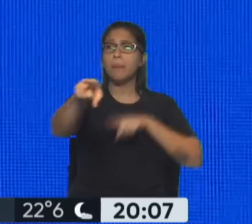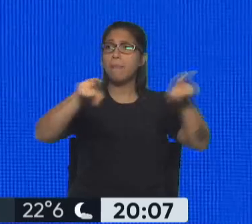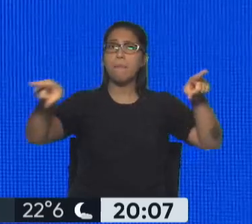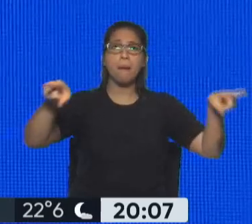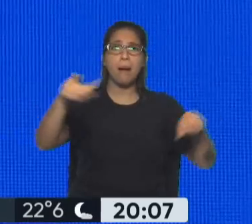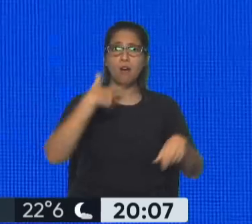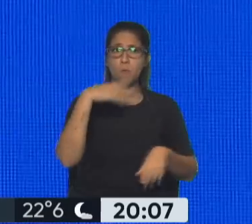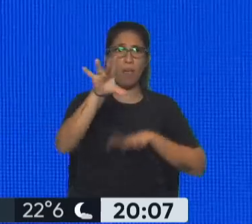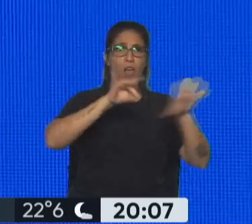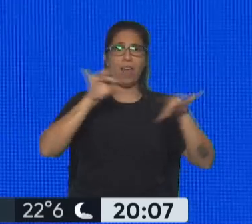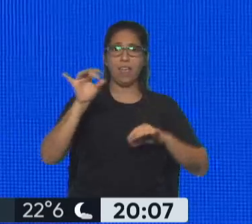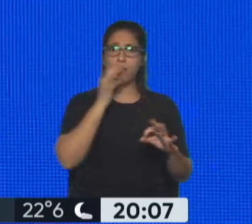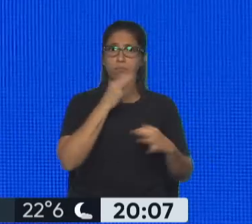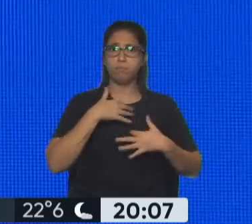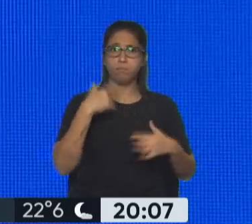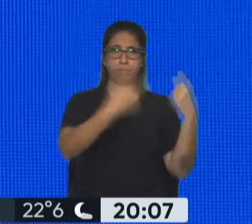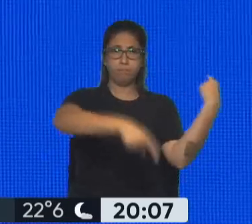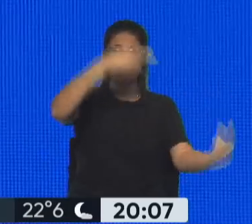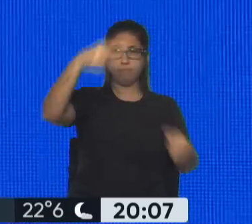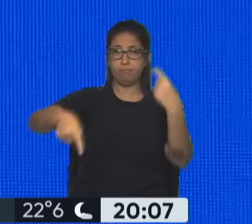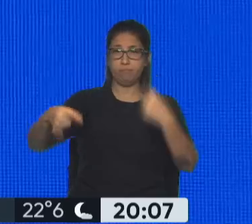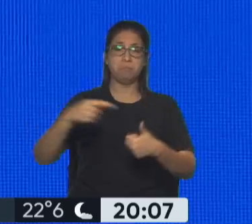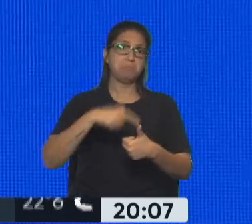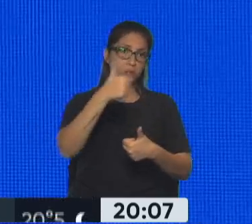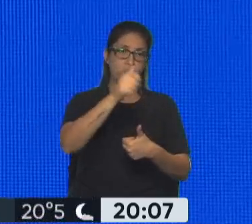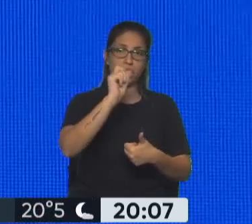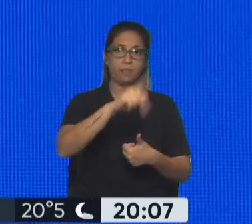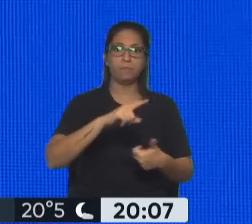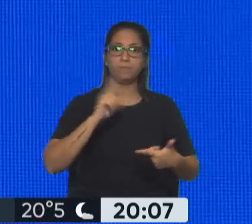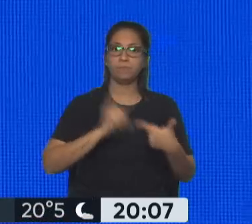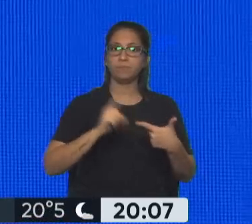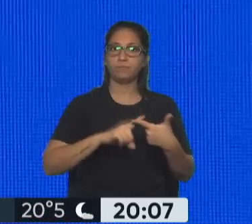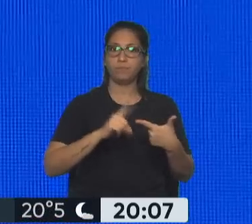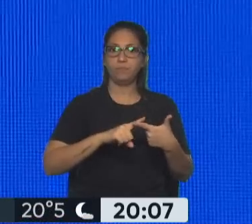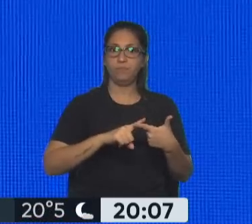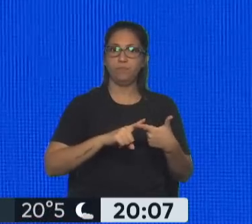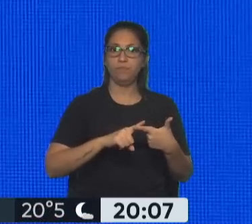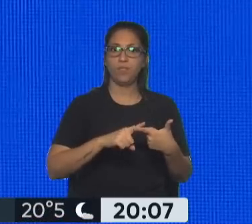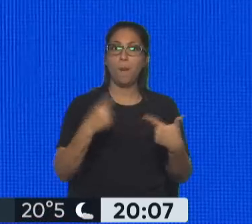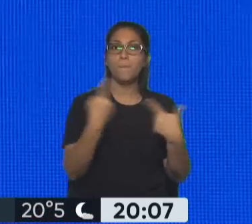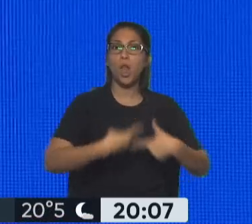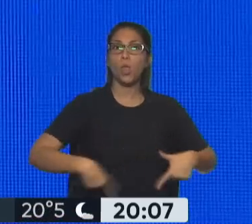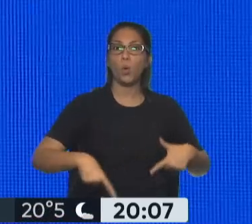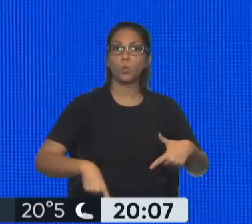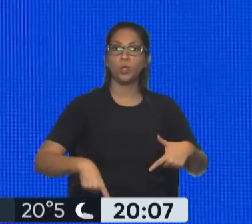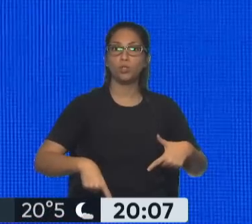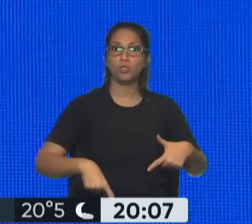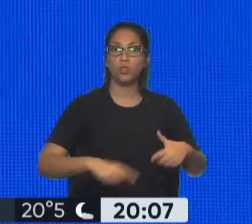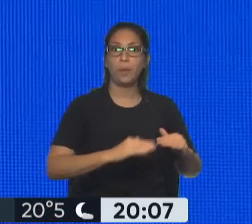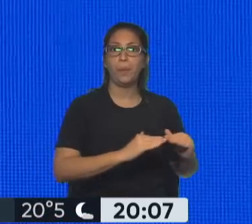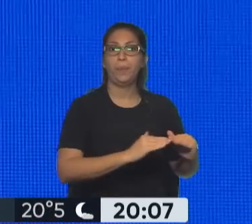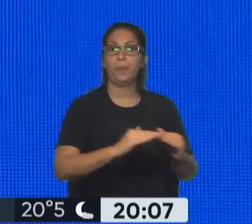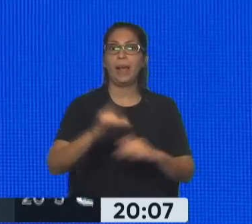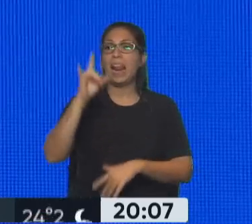otro. Muy diversificados, bien. Segunda condición, productos homogéneos. O sea, la